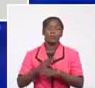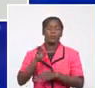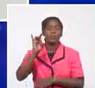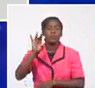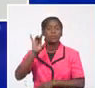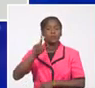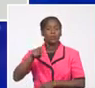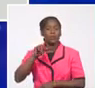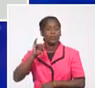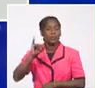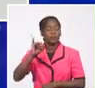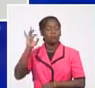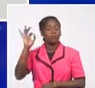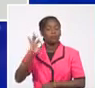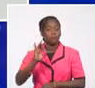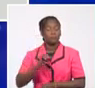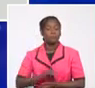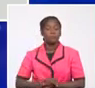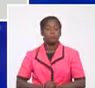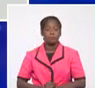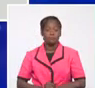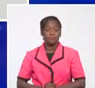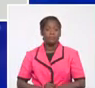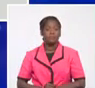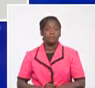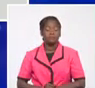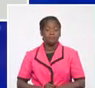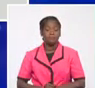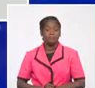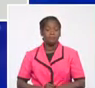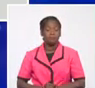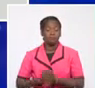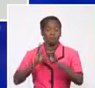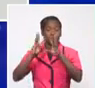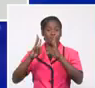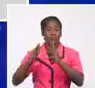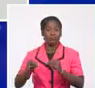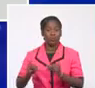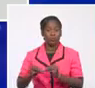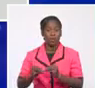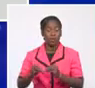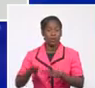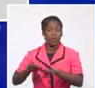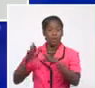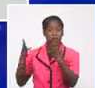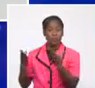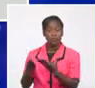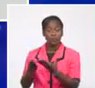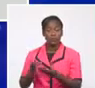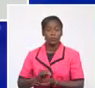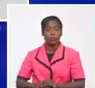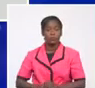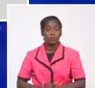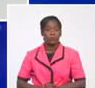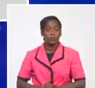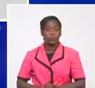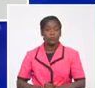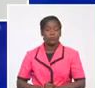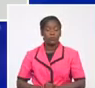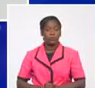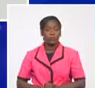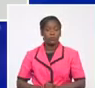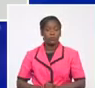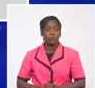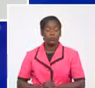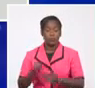15,6%, 15,8% de todos los fallecidos en el mundo. La India, que está en el primer lugar